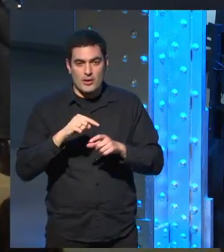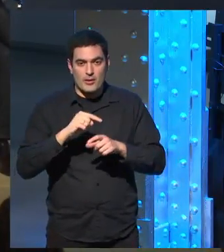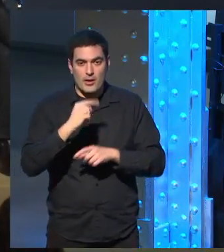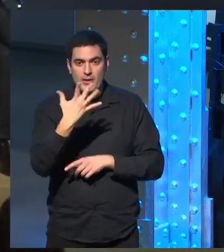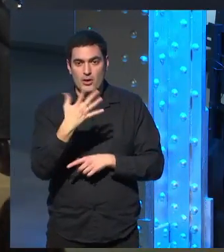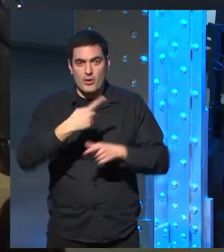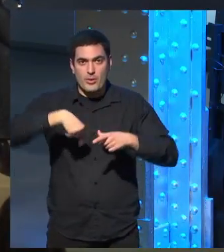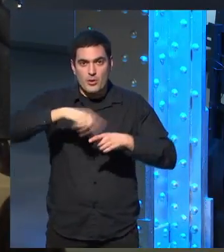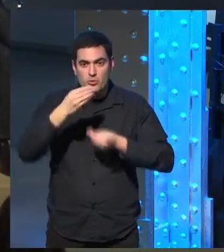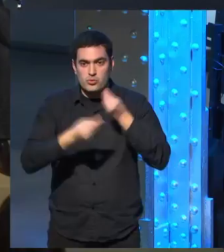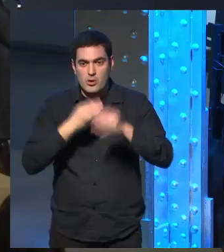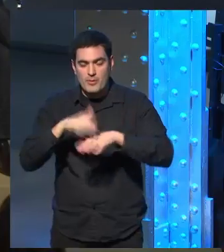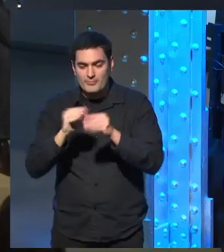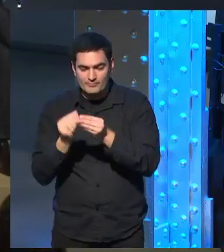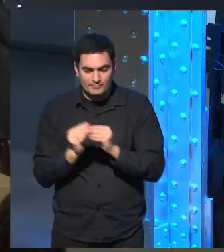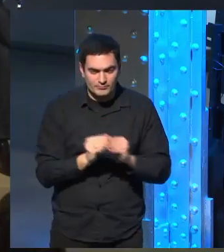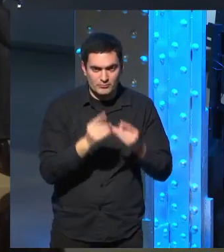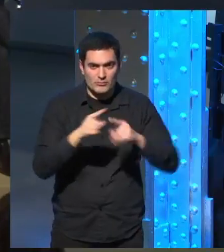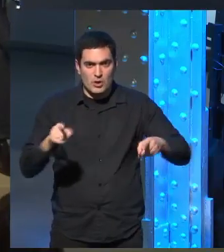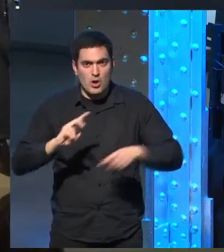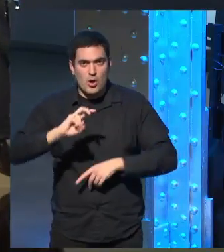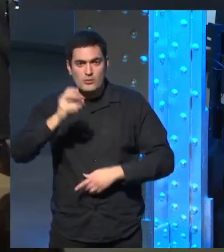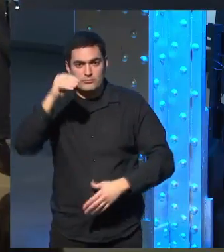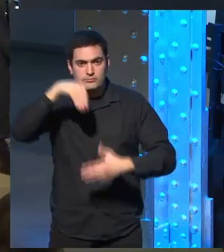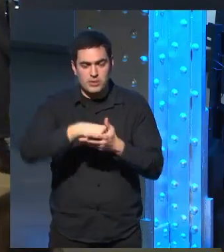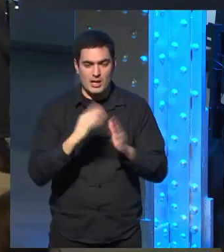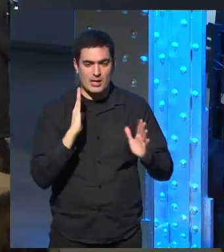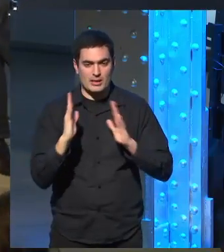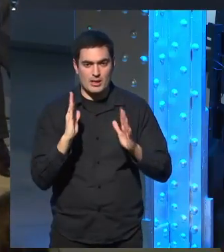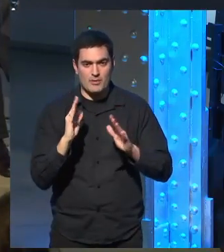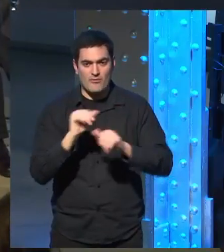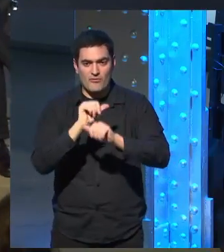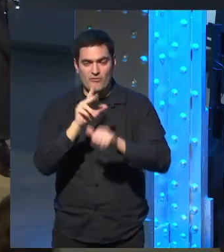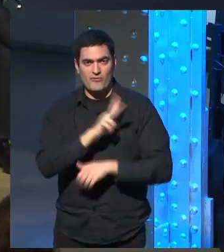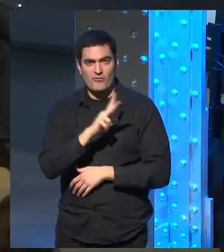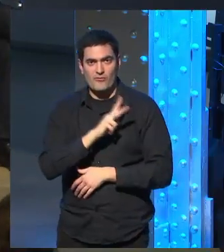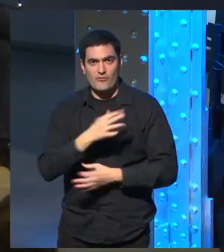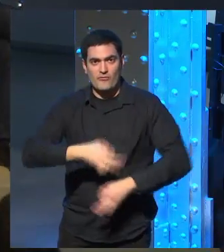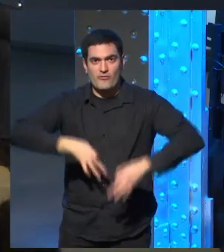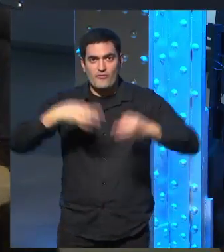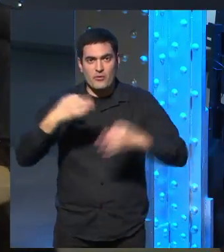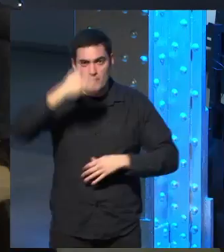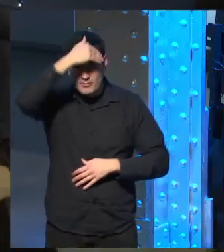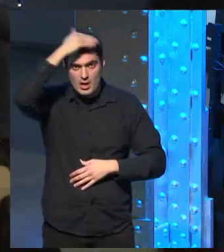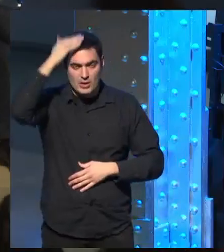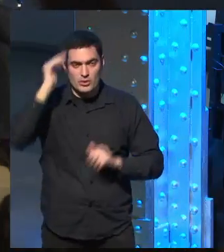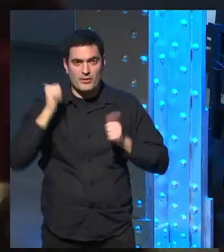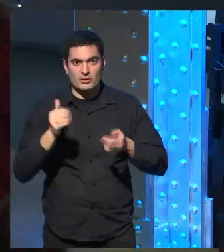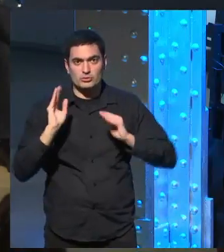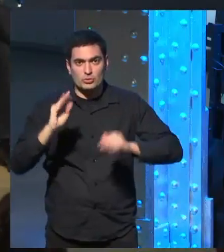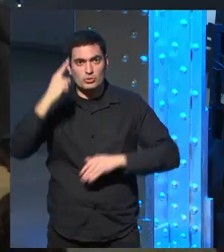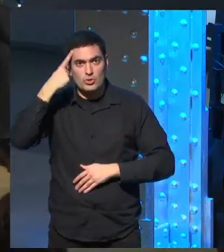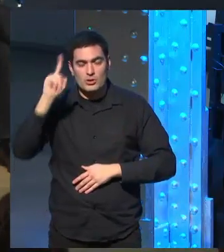5 círculos axiales que utilizaba para componer muchas otras obras que pertenecen a una etapa, yo creo que más formalista, del Bartók inicial. Yo no sé si en